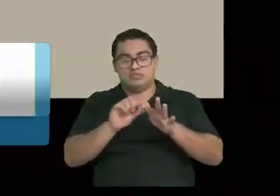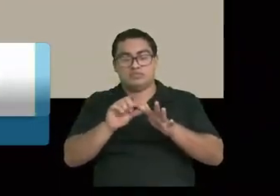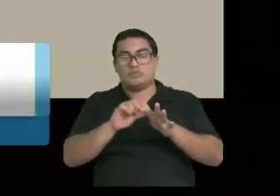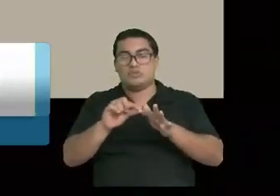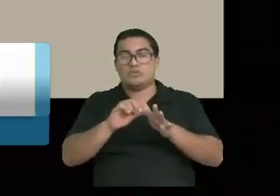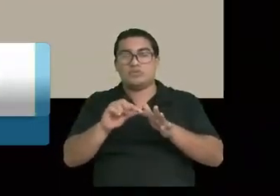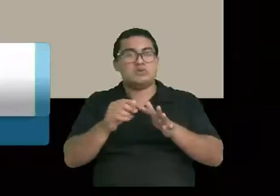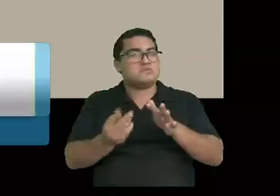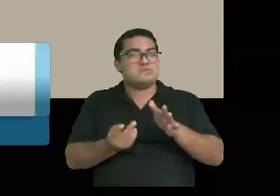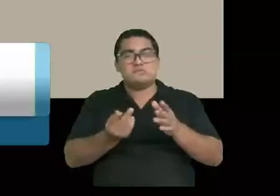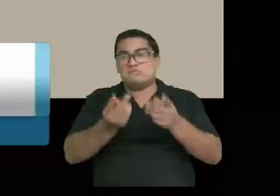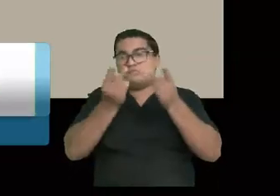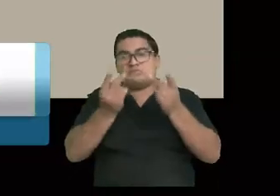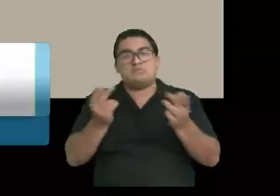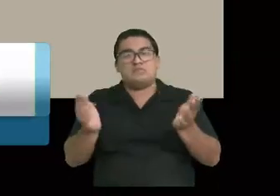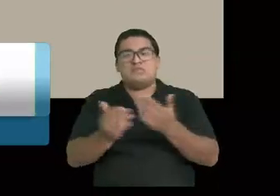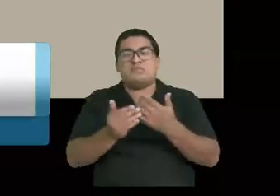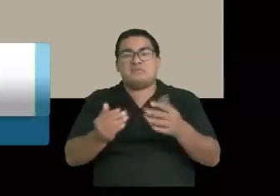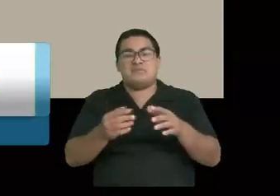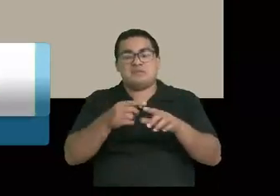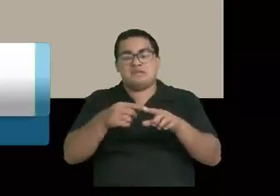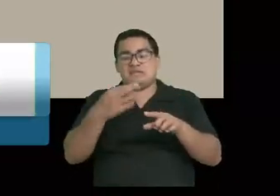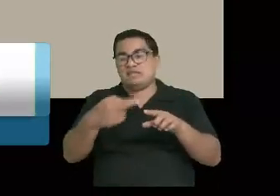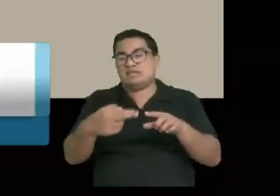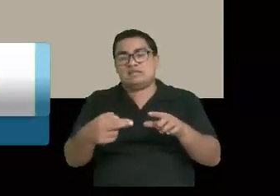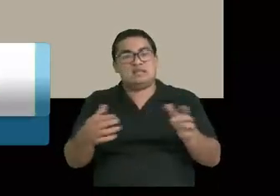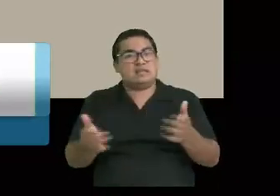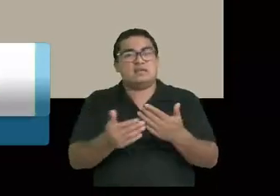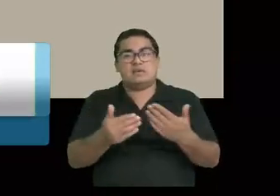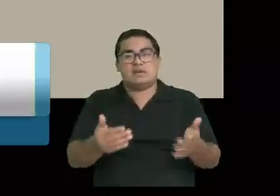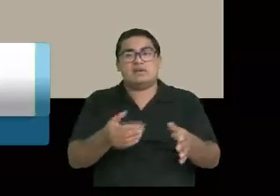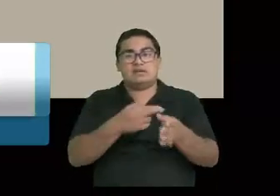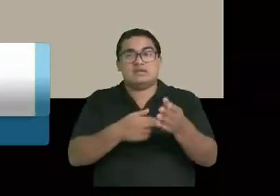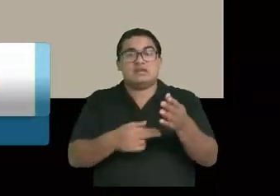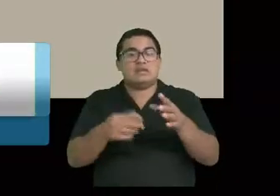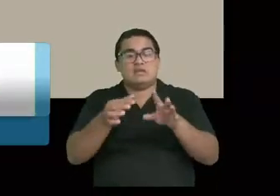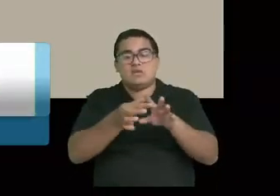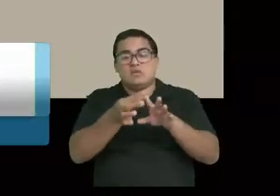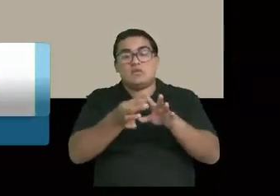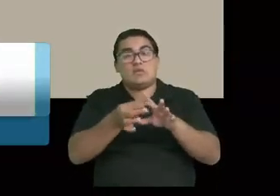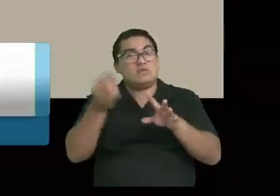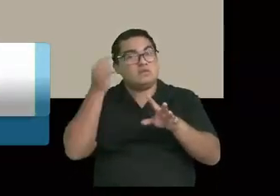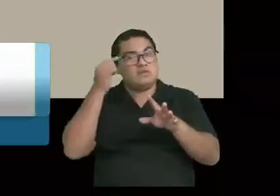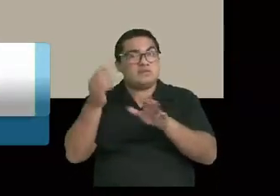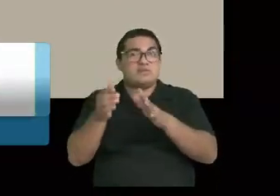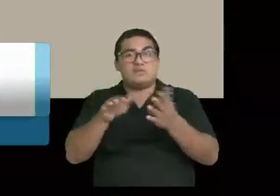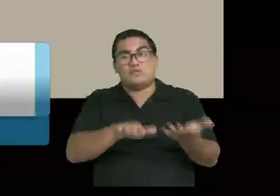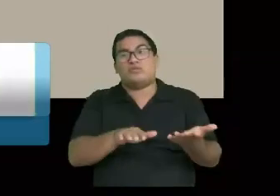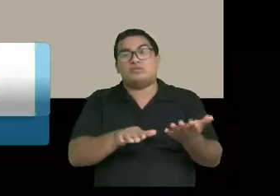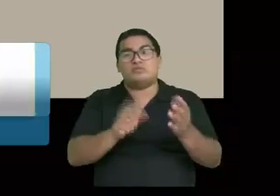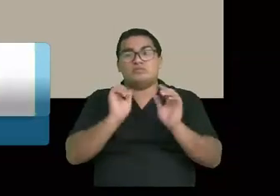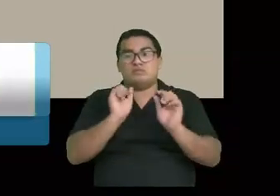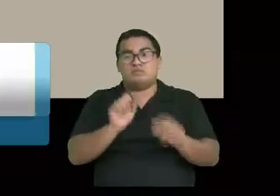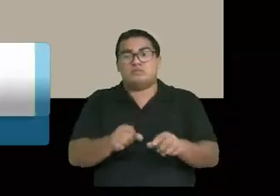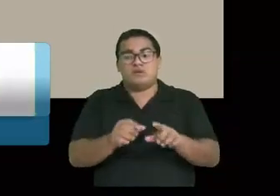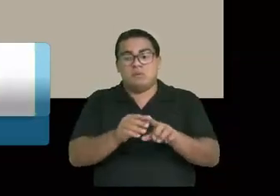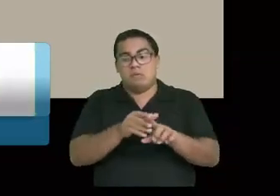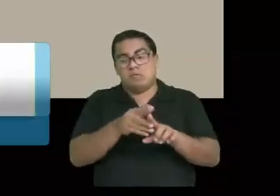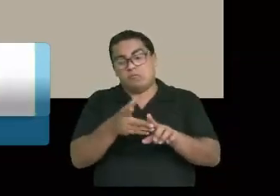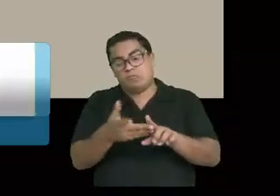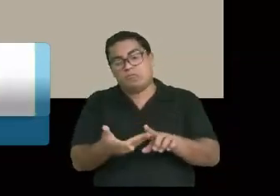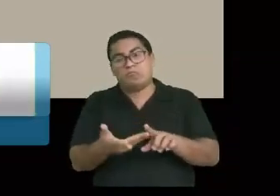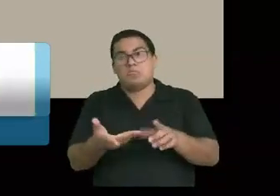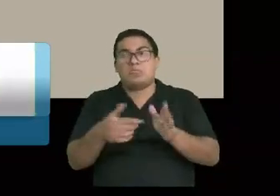tiene vitalidad porque no está llegándole el riego sanguíneo suficiente. Está muerto. Se puede ulcerar, así es, se puede ulcerar